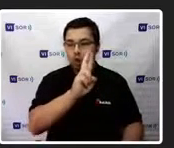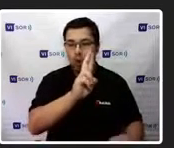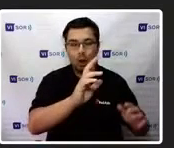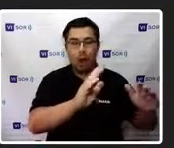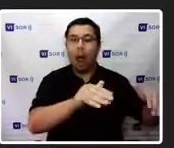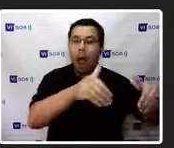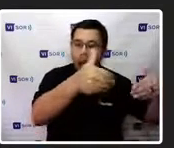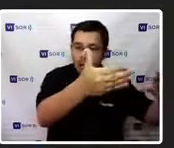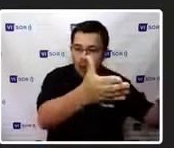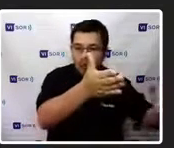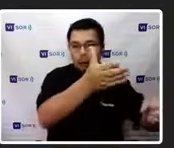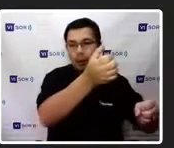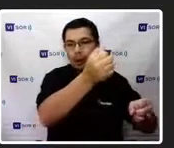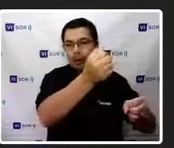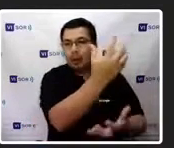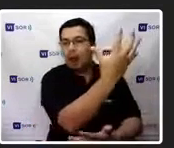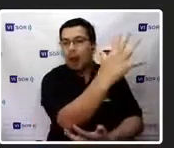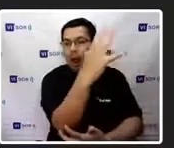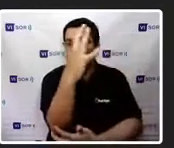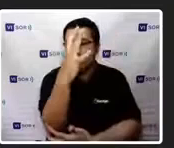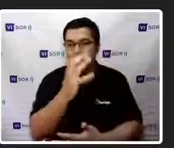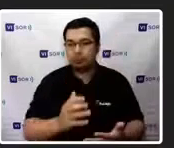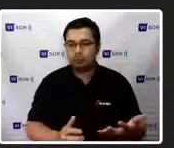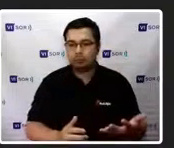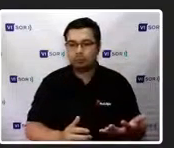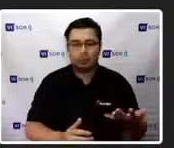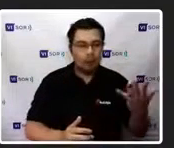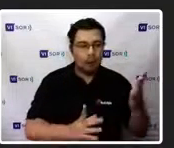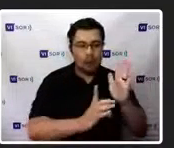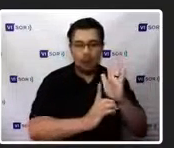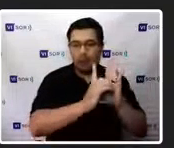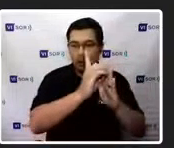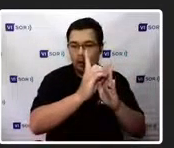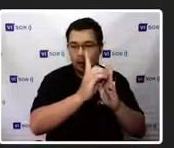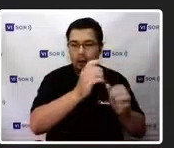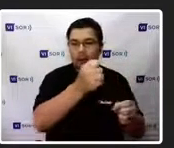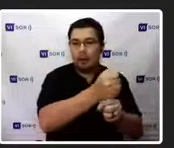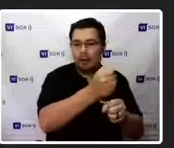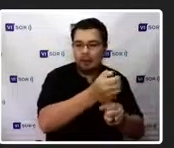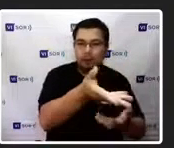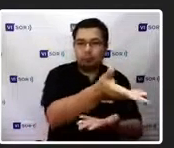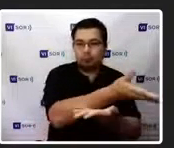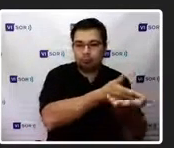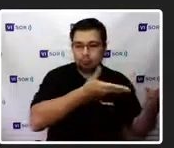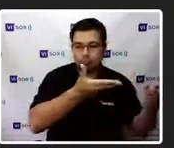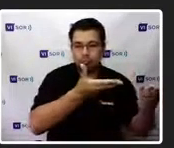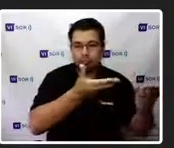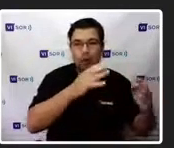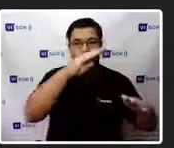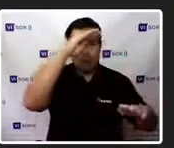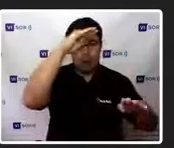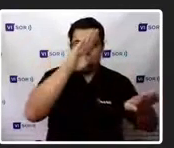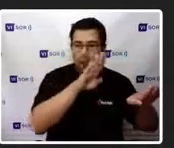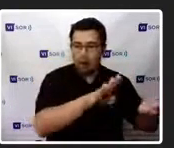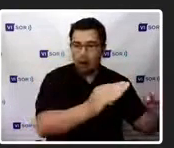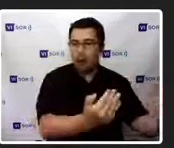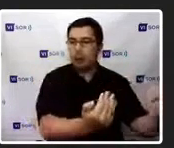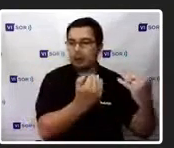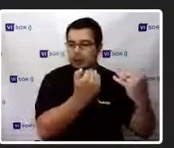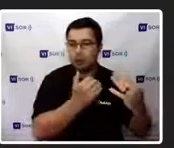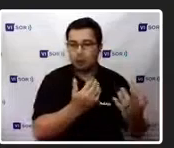desarrollar ciertas áreas del trabajo en equipo, como la comunicación, la confianza, el compromiso, la